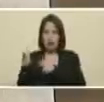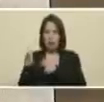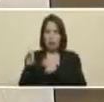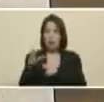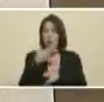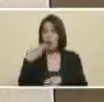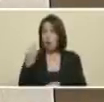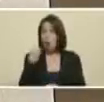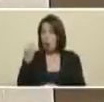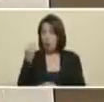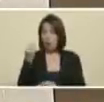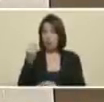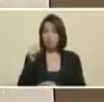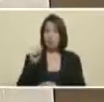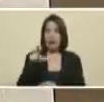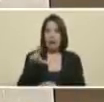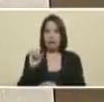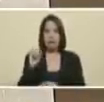Alí sonó.